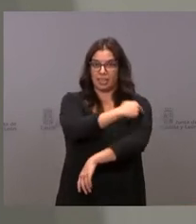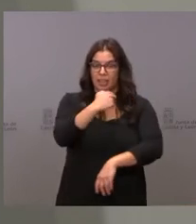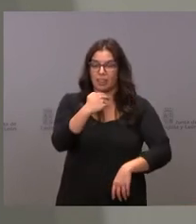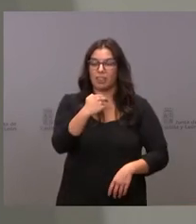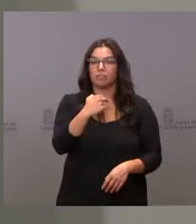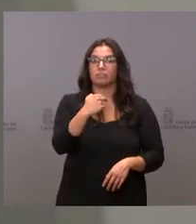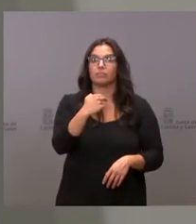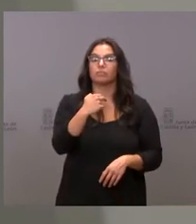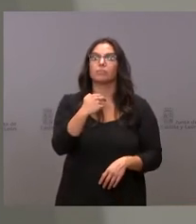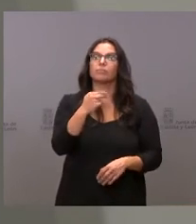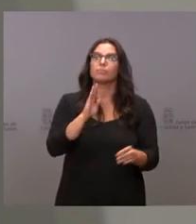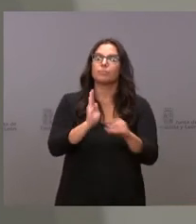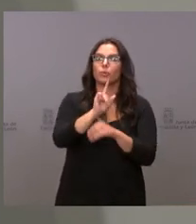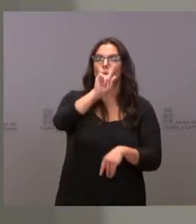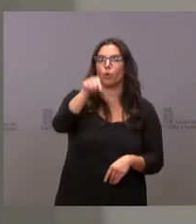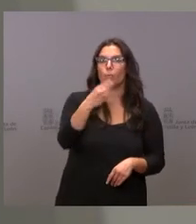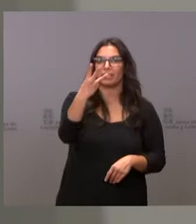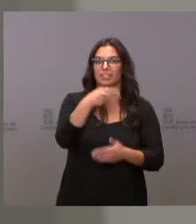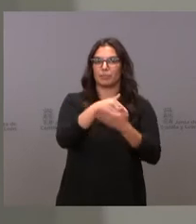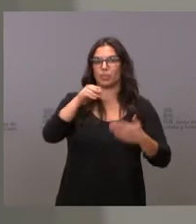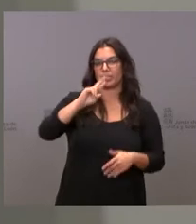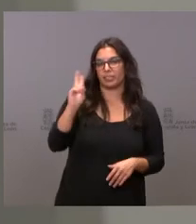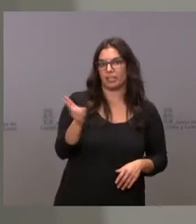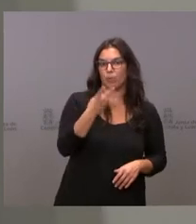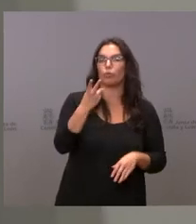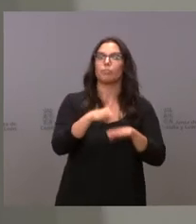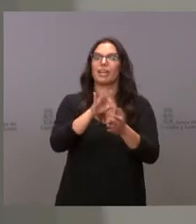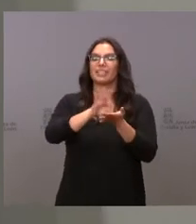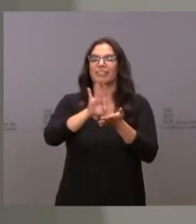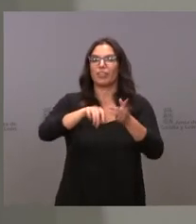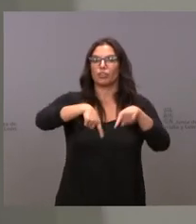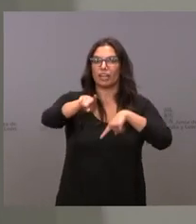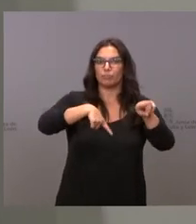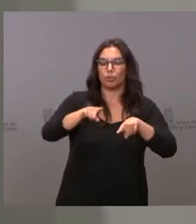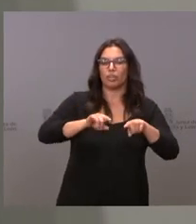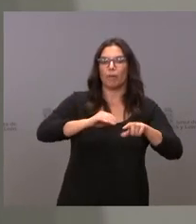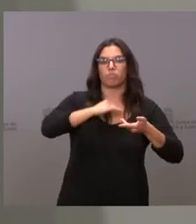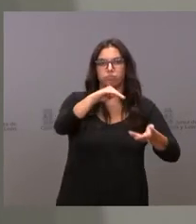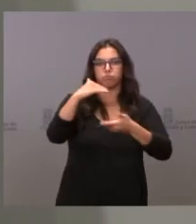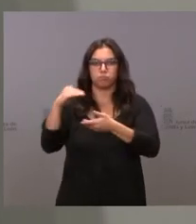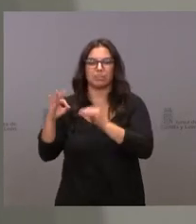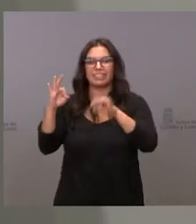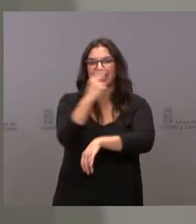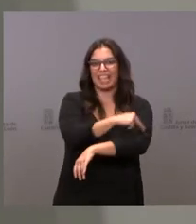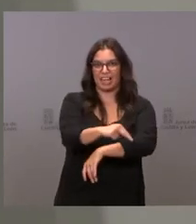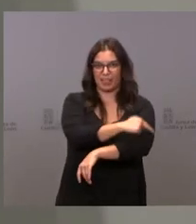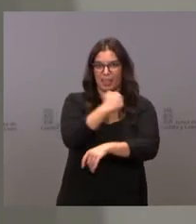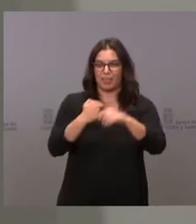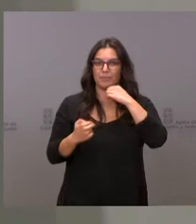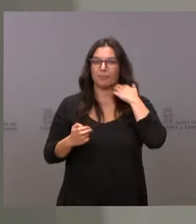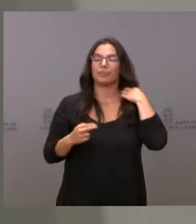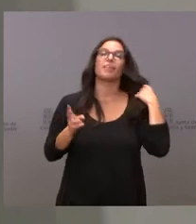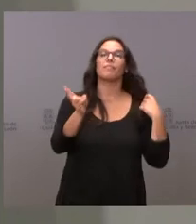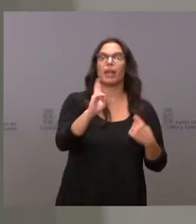del Gobierno autonómico destina 1,3 millones de euros a los servicios de transporte y logística de las áreas sanitarias de